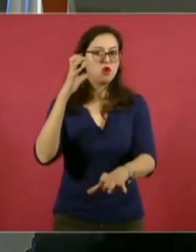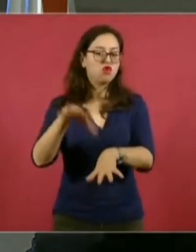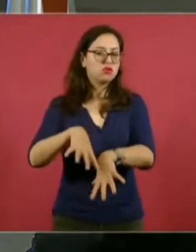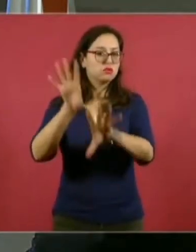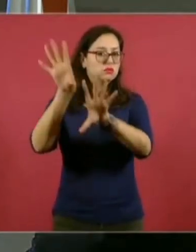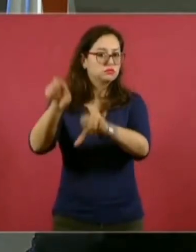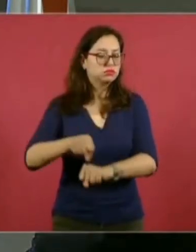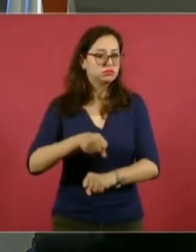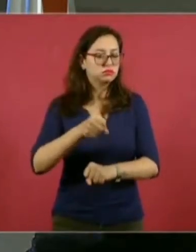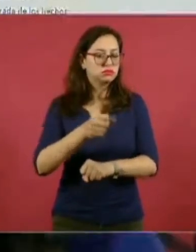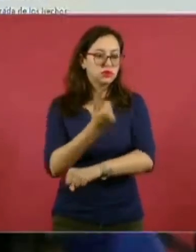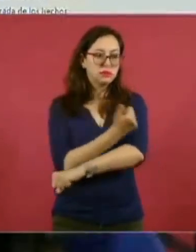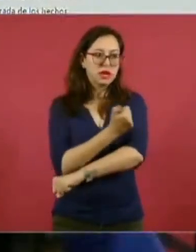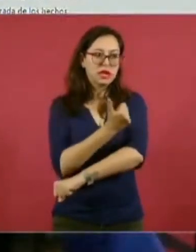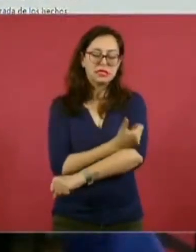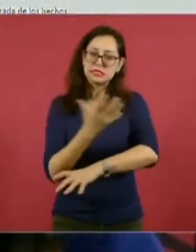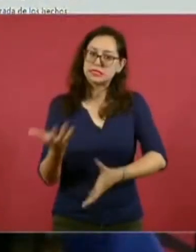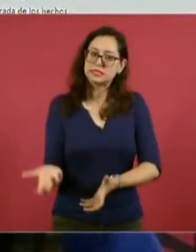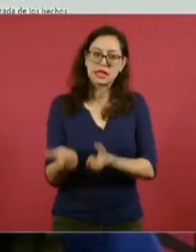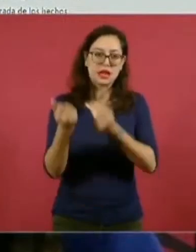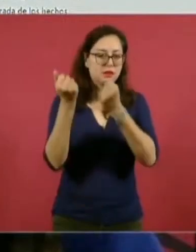como diera lugar.